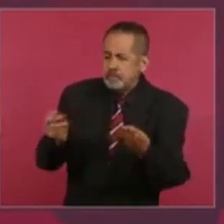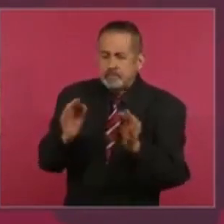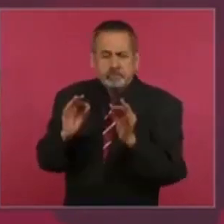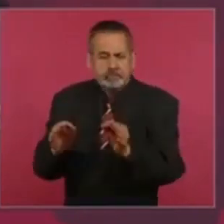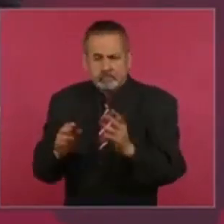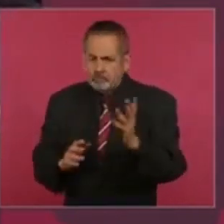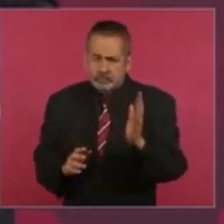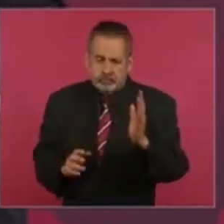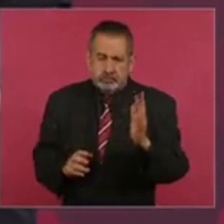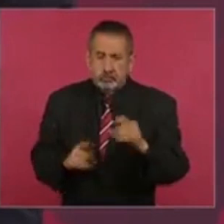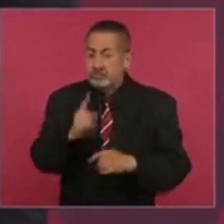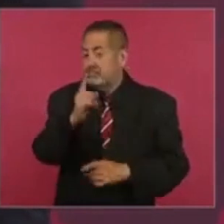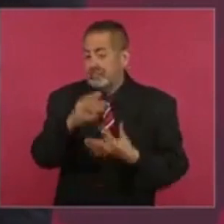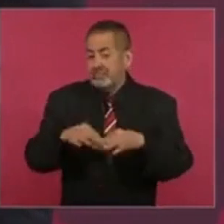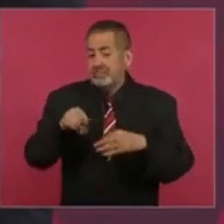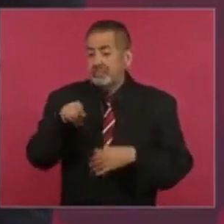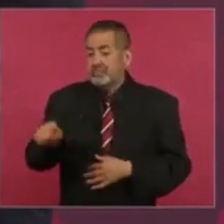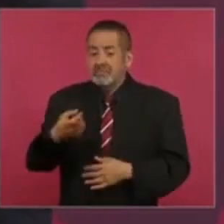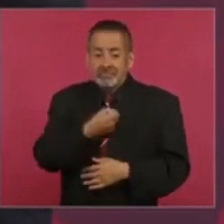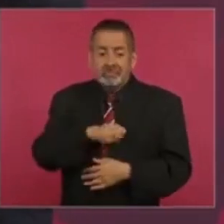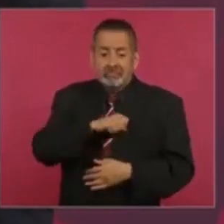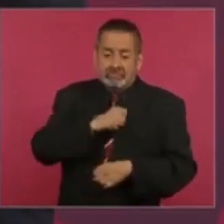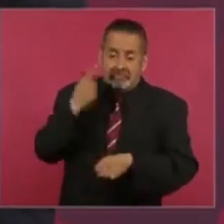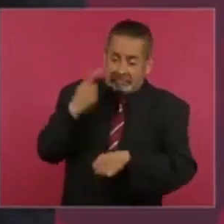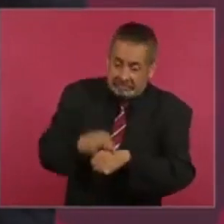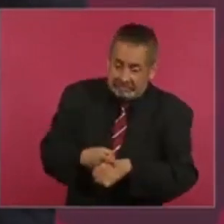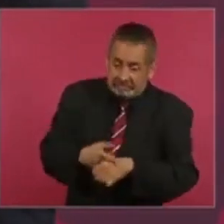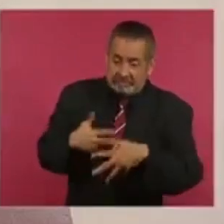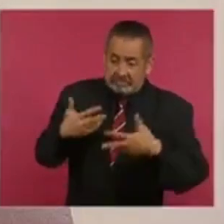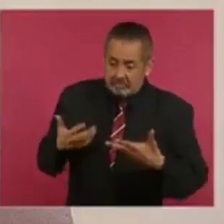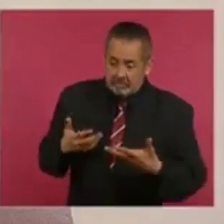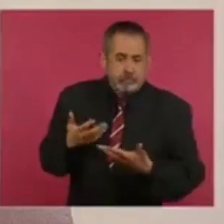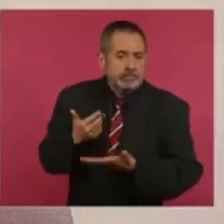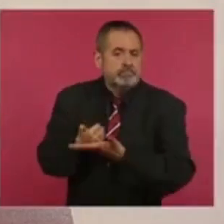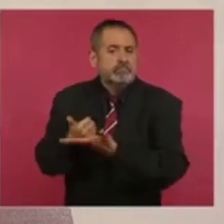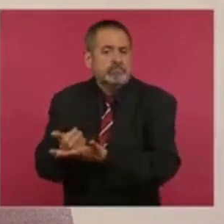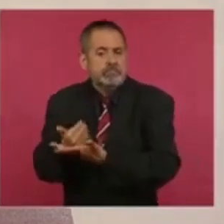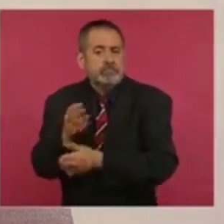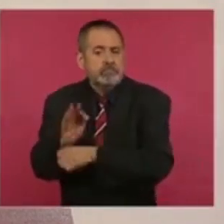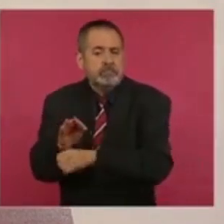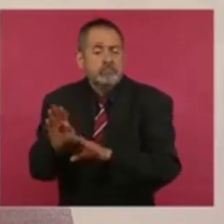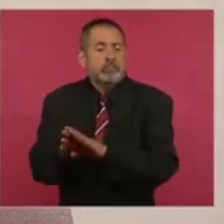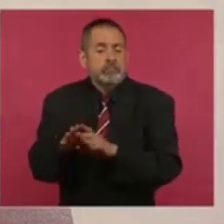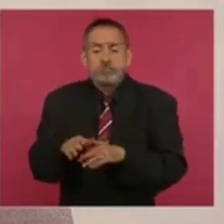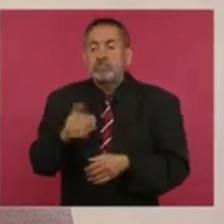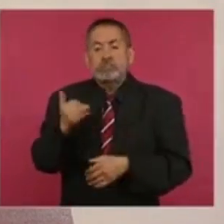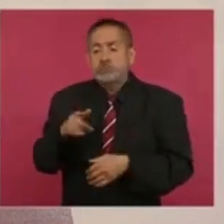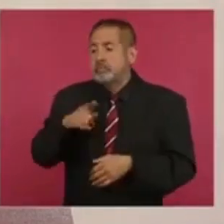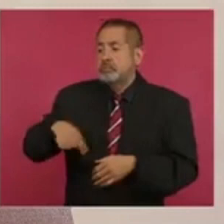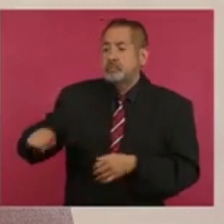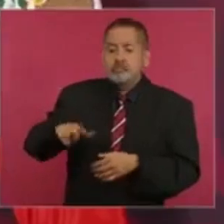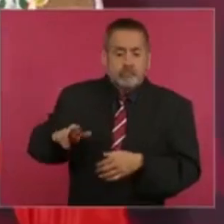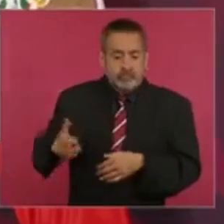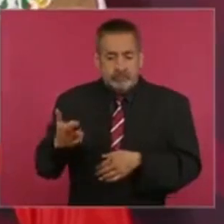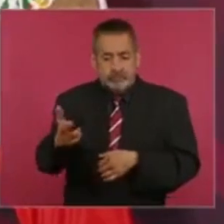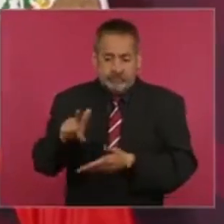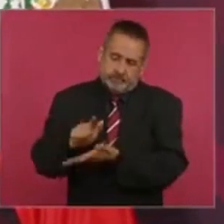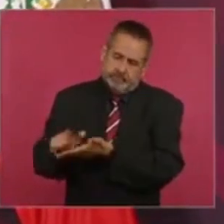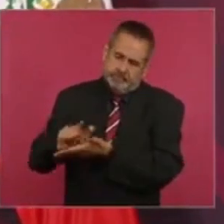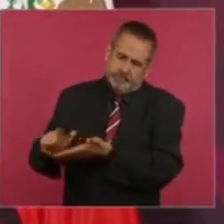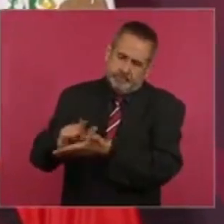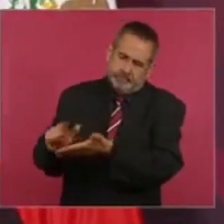ver sobre todo con la salud de la gente y la limpieza del río